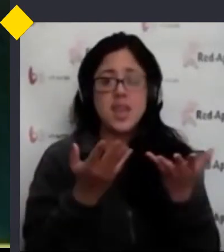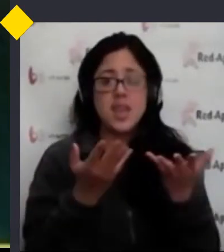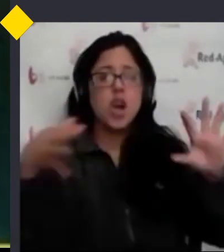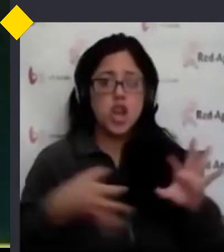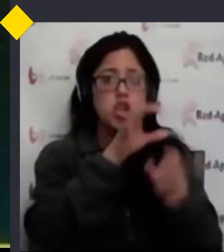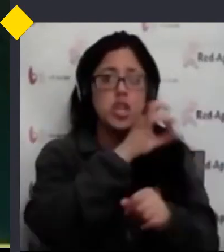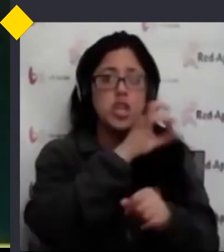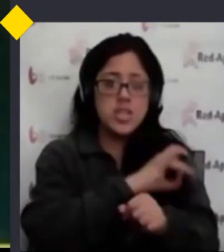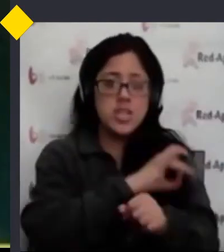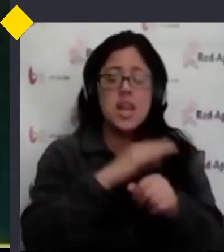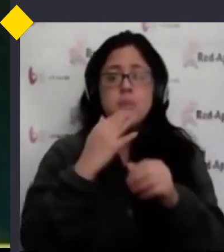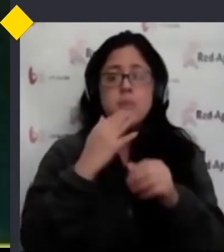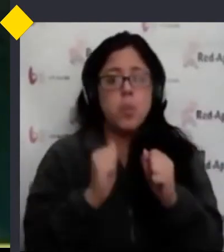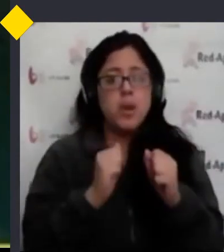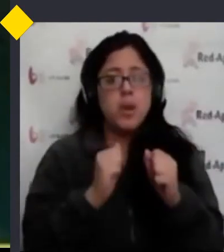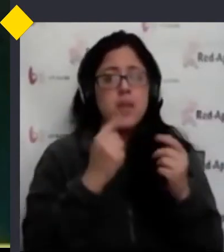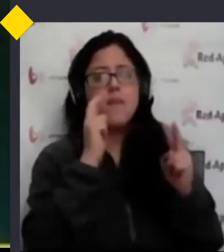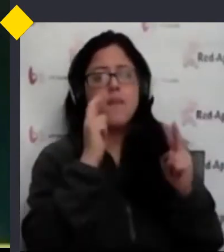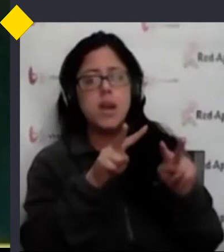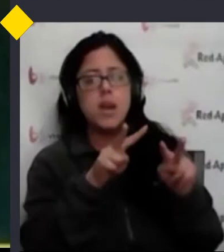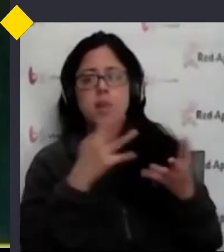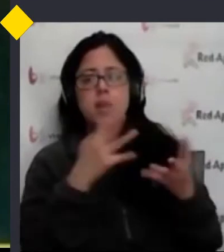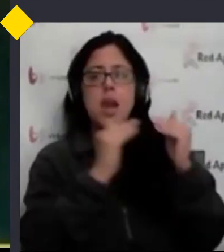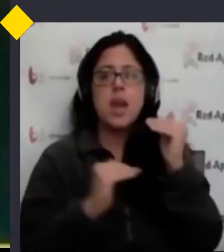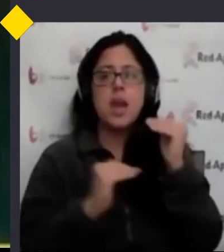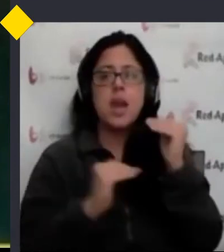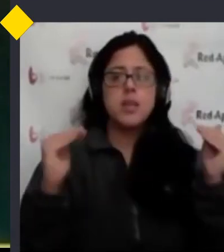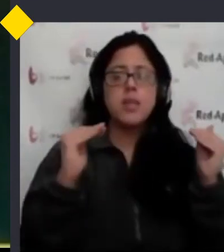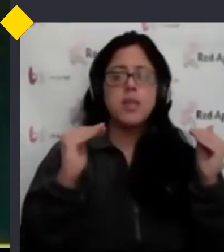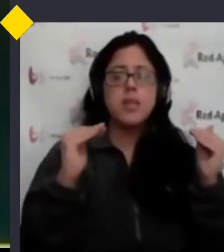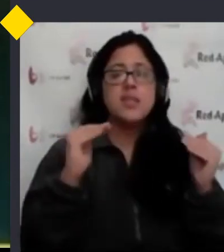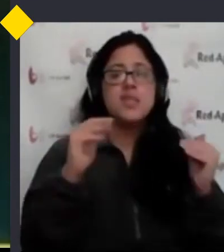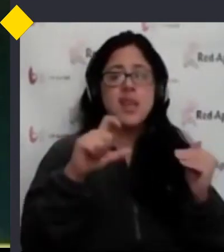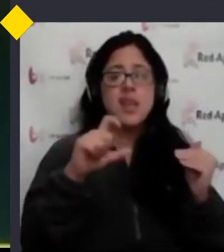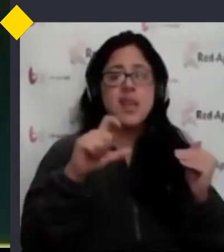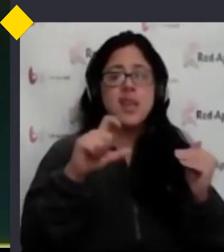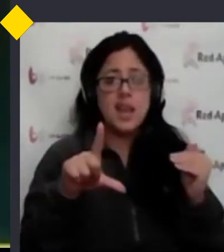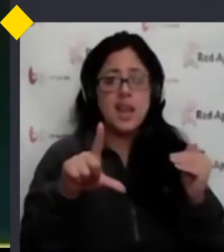midan por el índice Equidad CL en la próxima medición, porque eso les va a entregar una hoja de